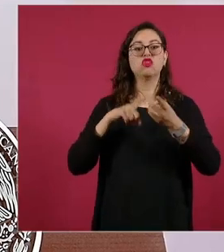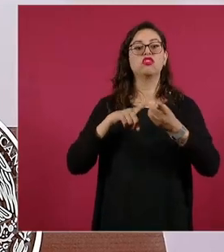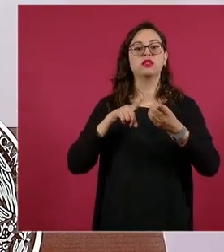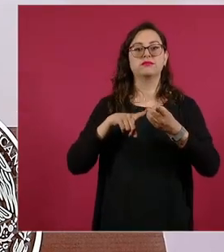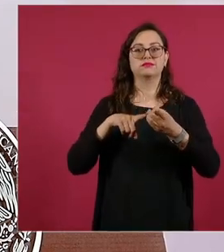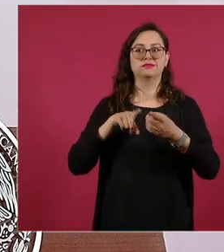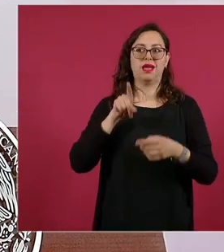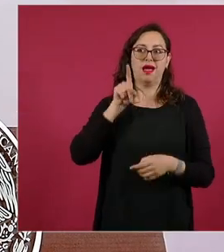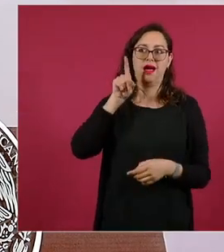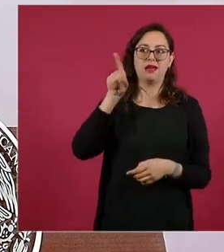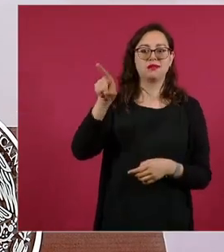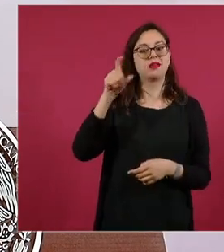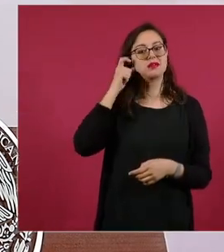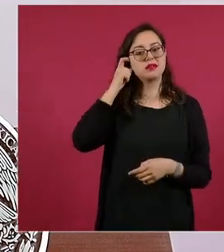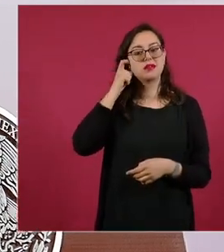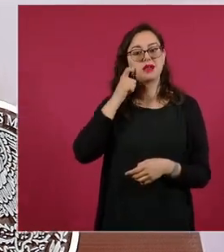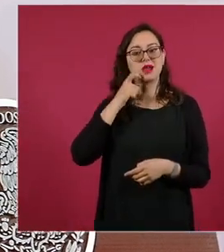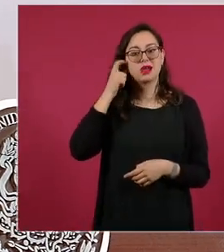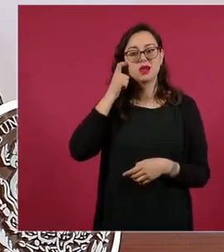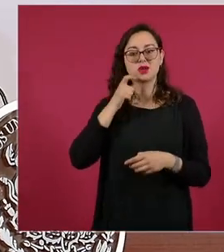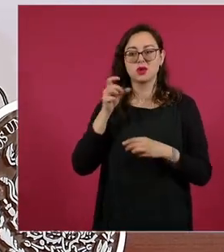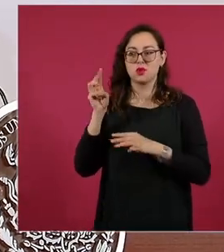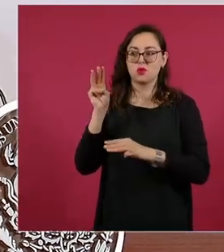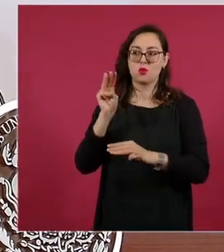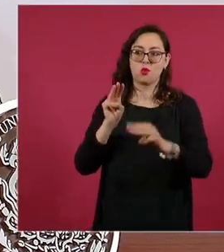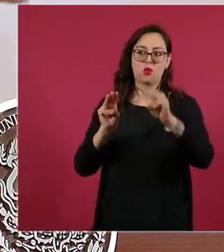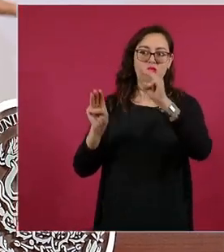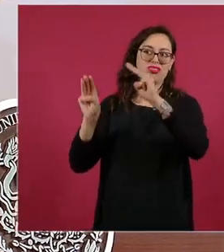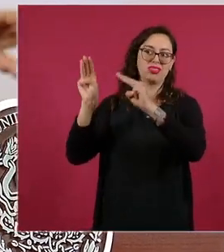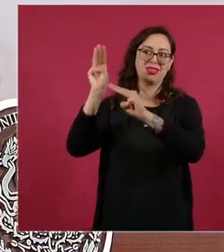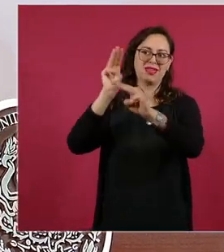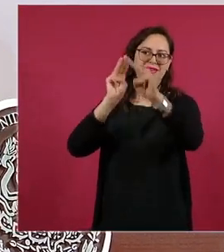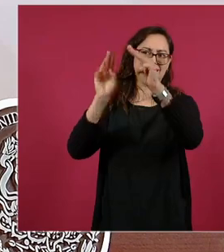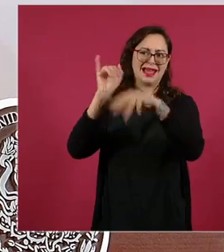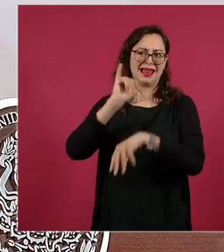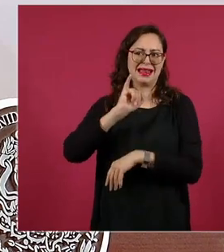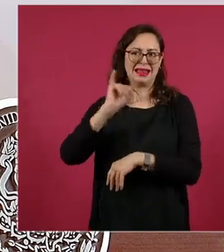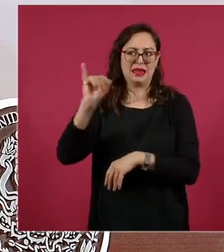pero no en Tlapas que por cierto ayer